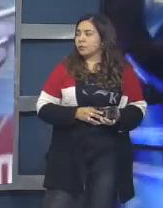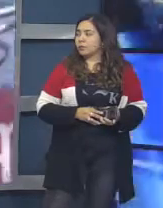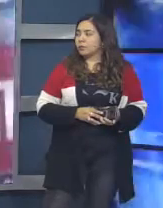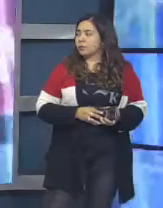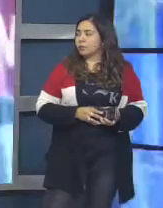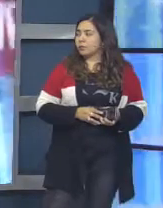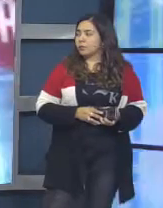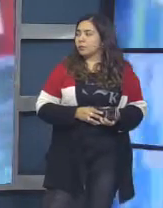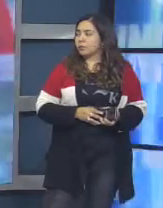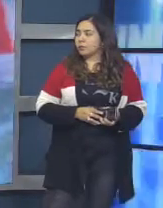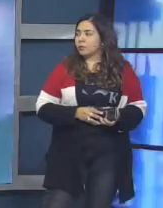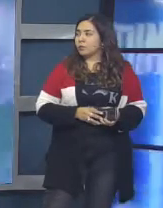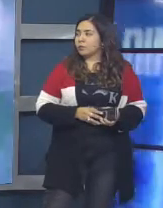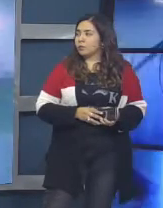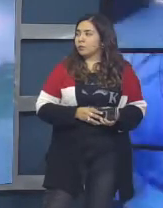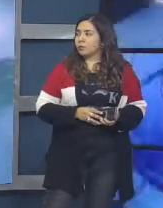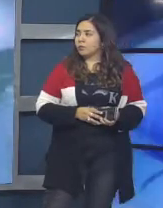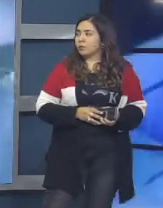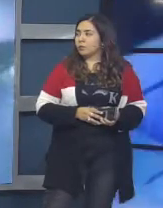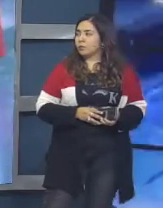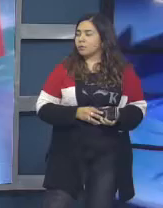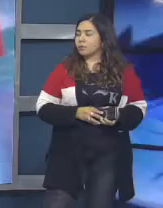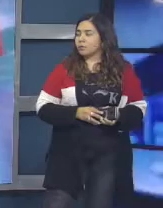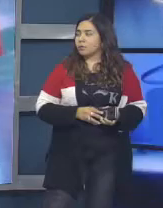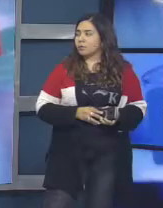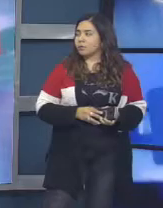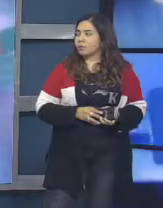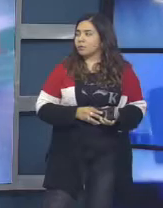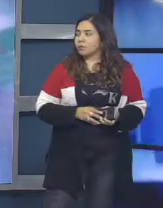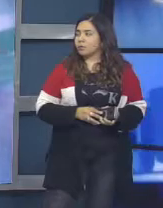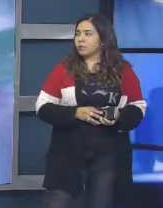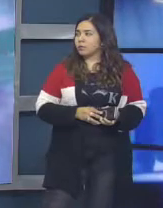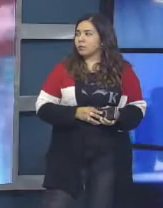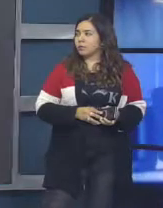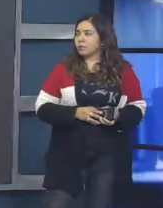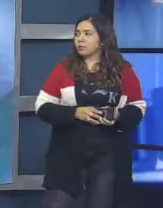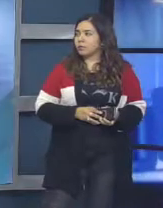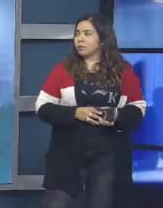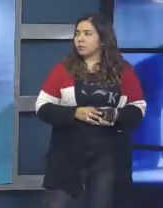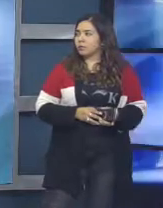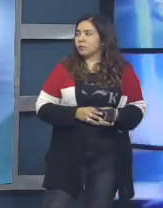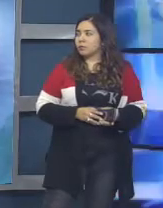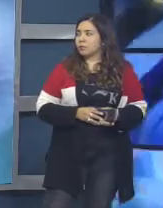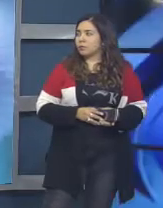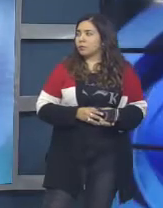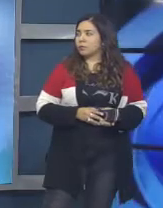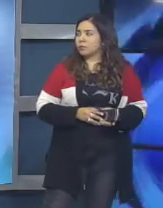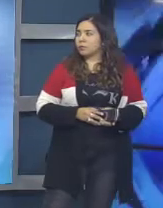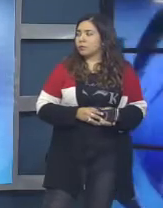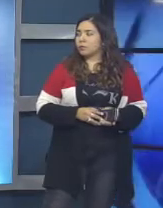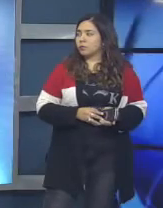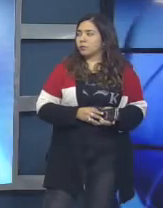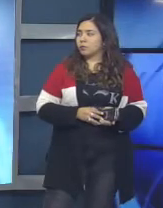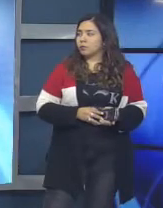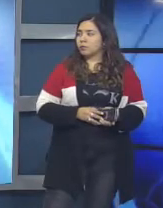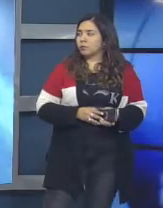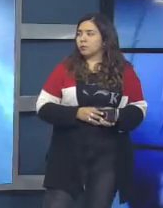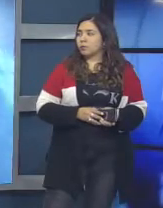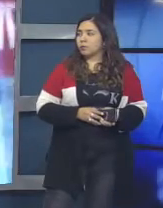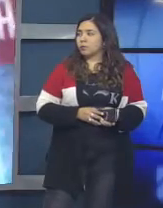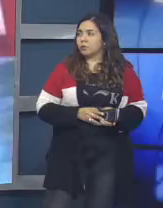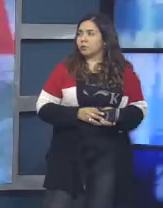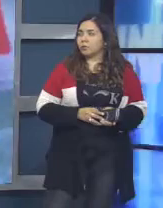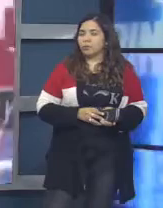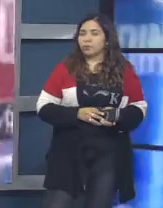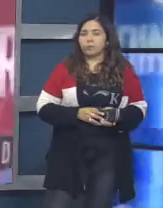habían planteado desde el turismo. Sí, tal cual. Exactamente. Sí, sí. Pero están a la espera o a la expectativa de si se declara nula o